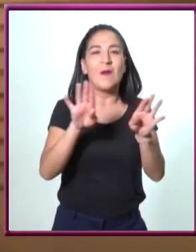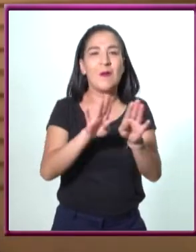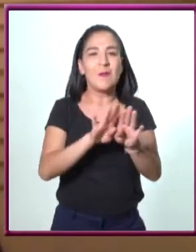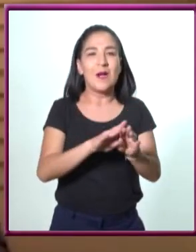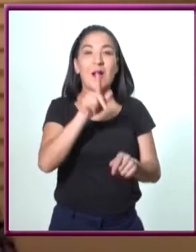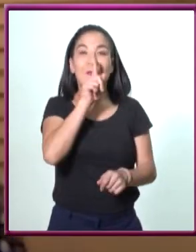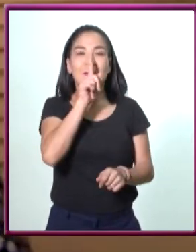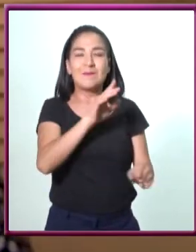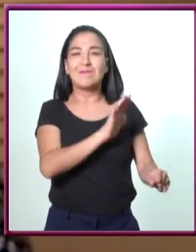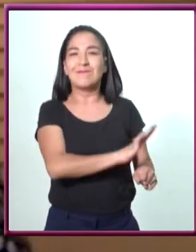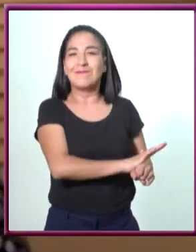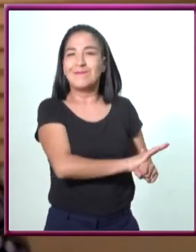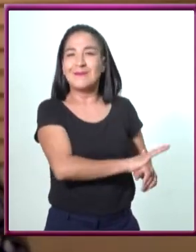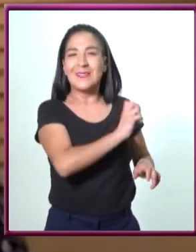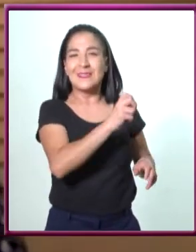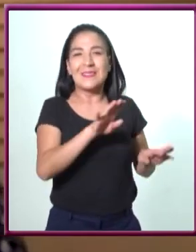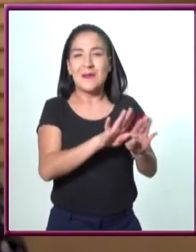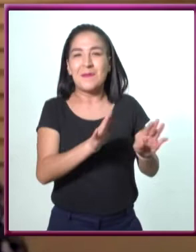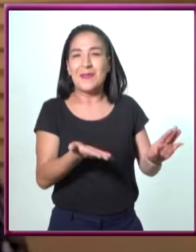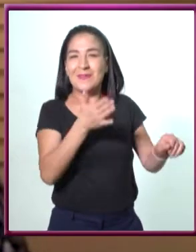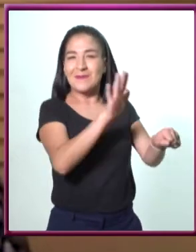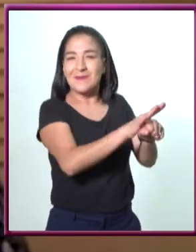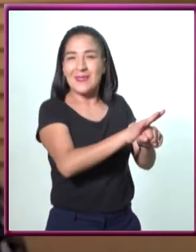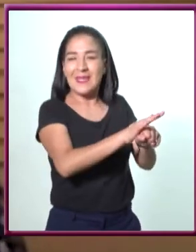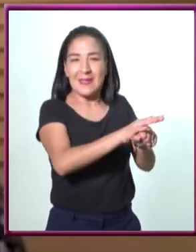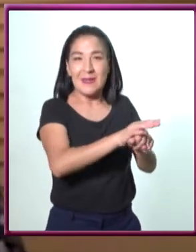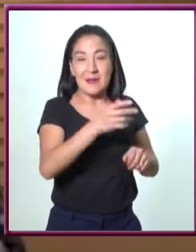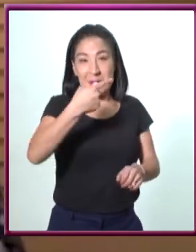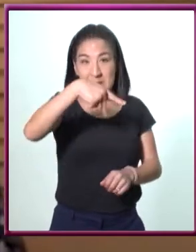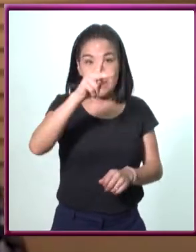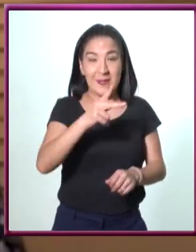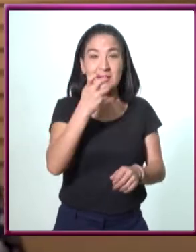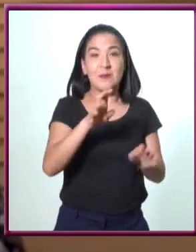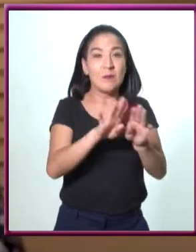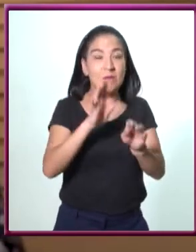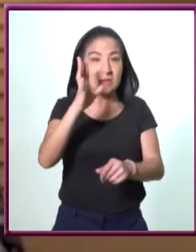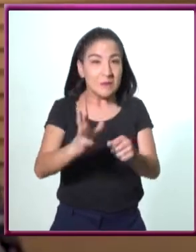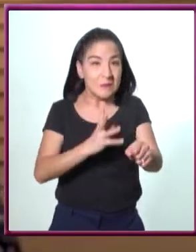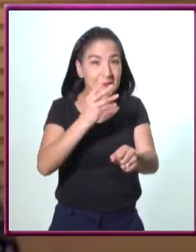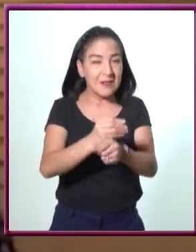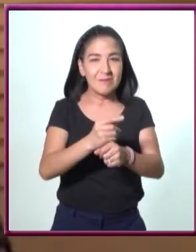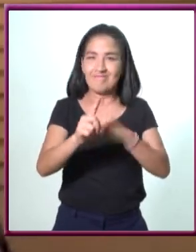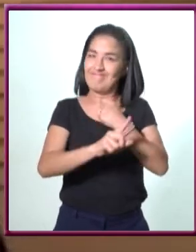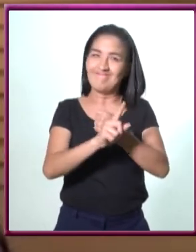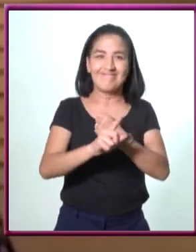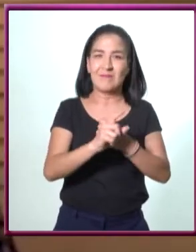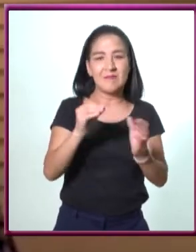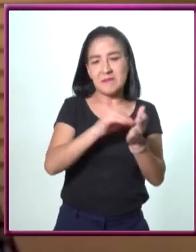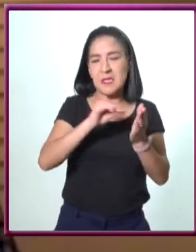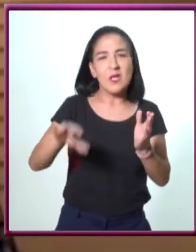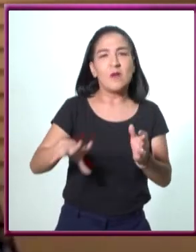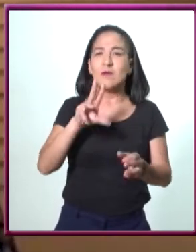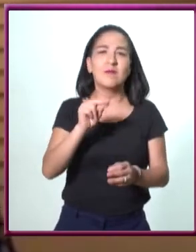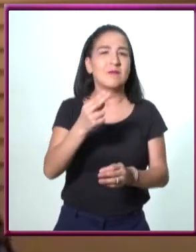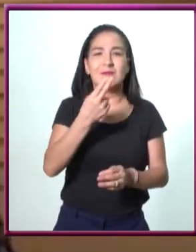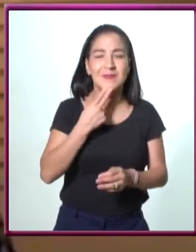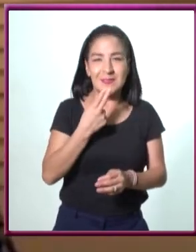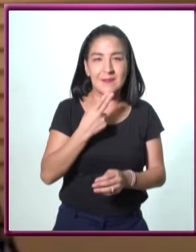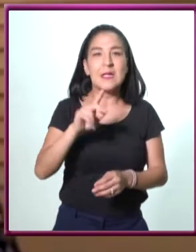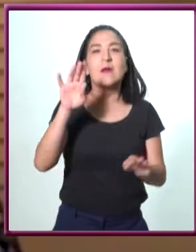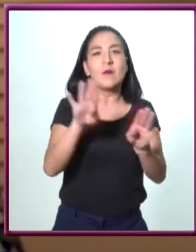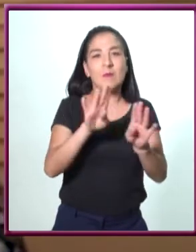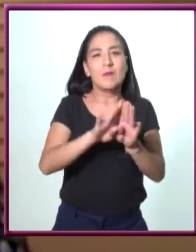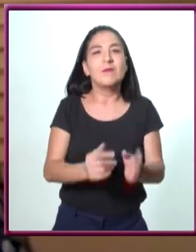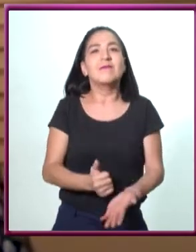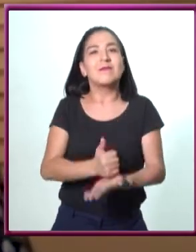tapar un problema, pero no solucionan los conflictos. Entonces, es apoyarnos